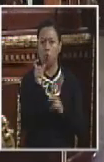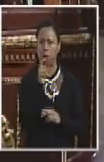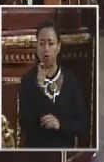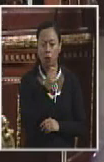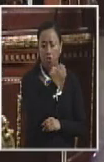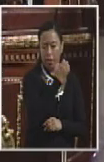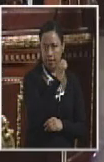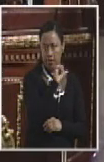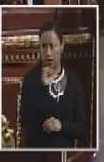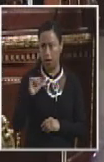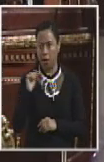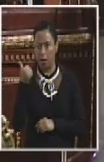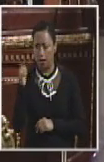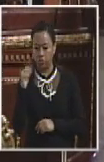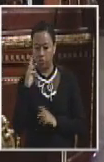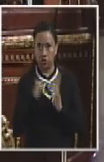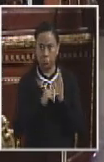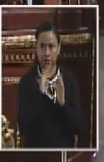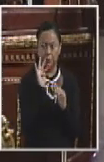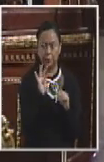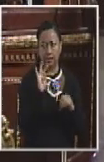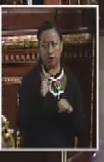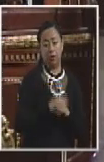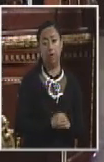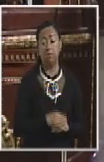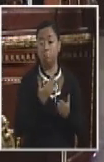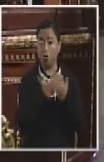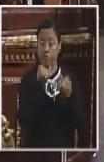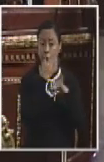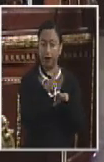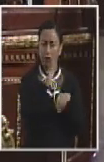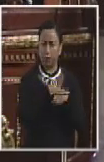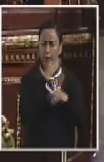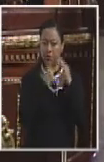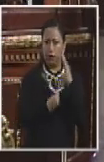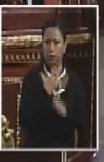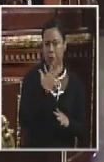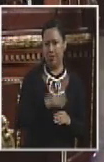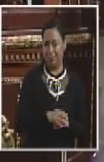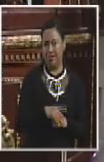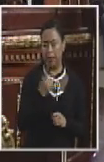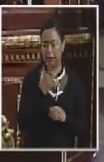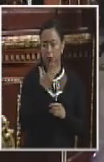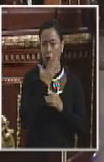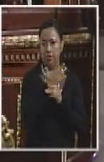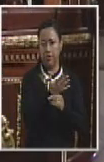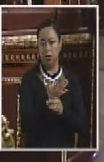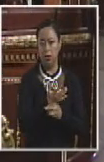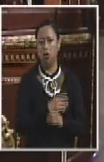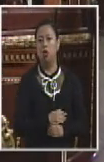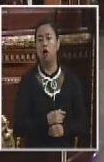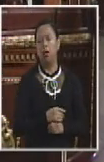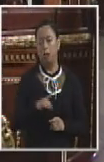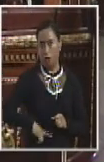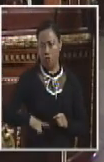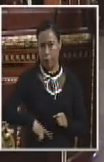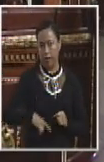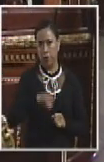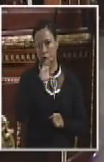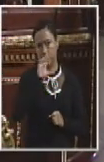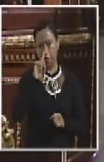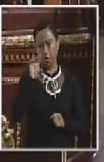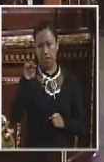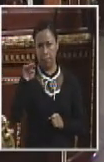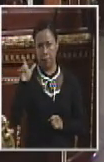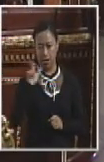del 2019, según el dato más reciente hecho público por el gobierno de la CDMX. De igual